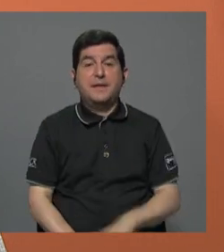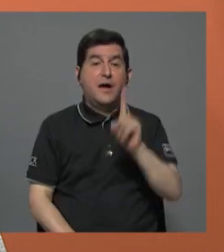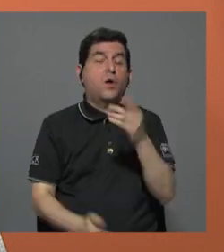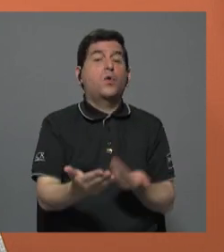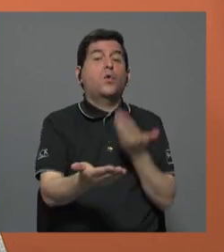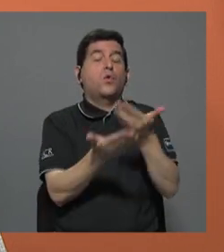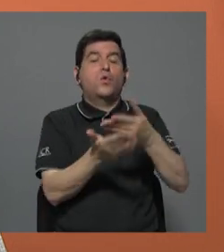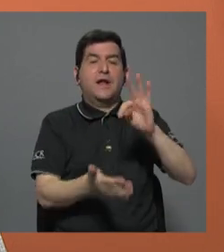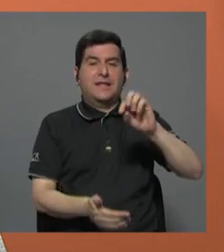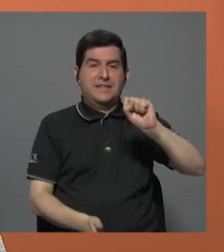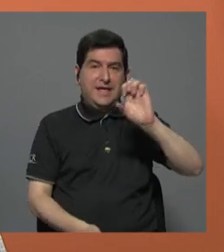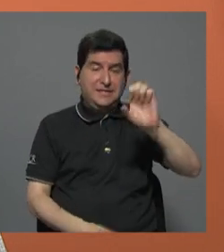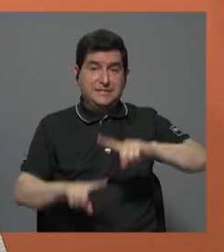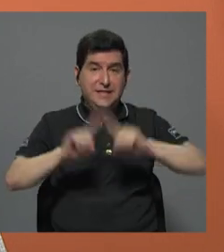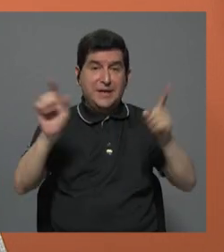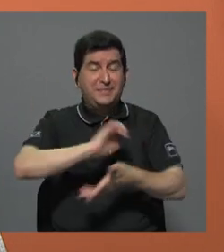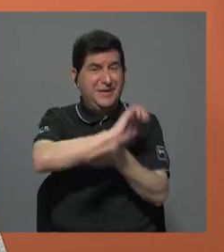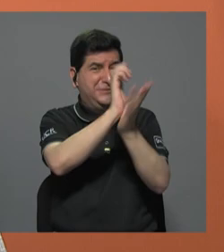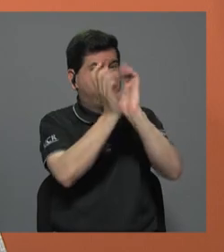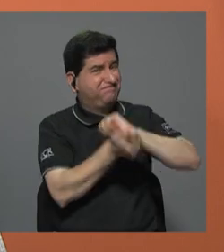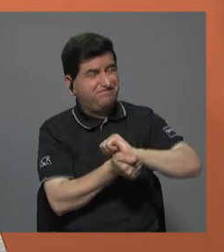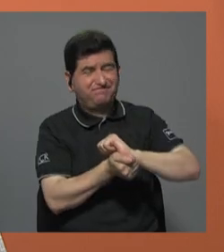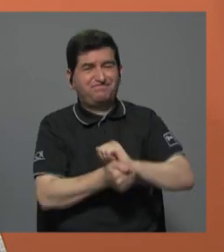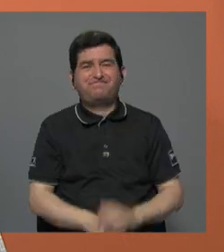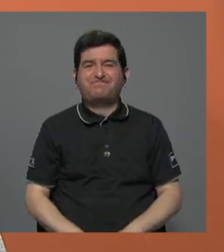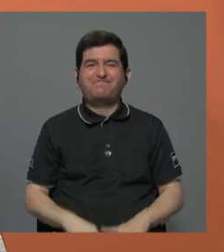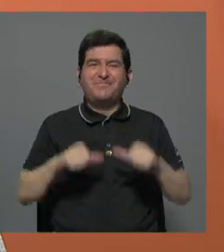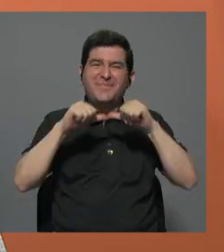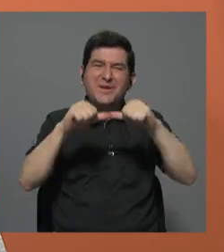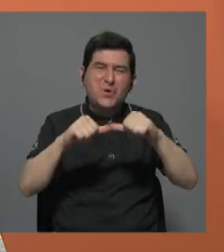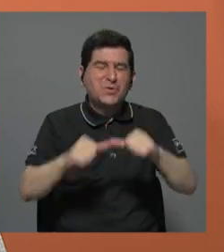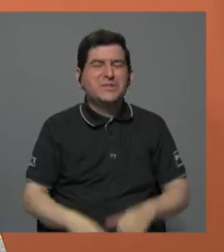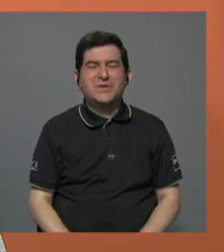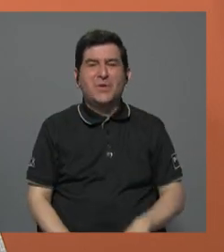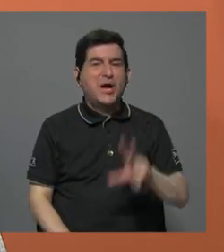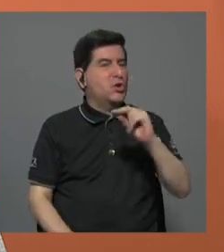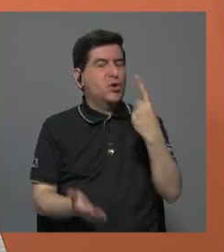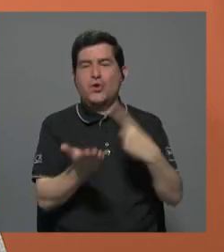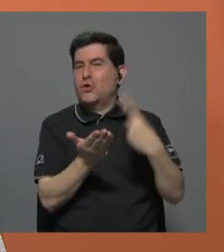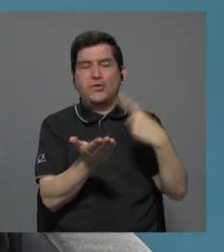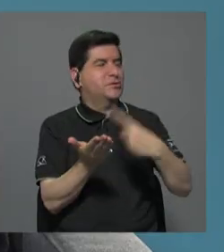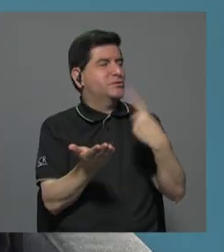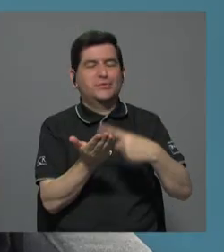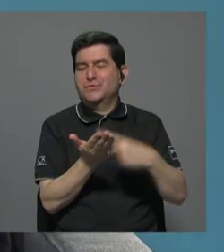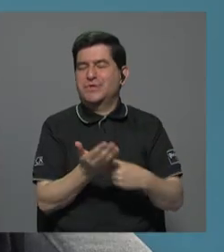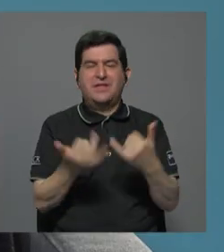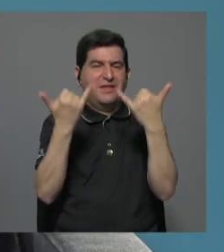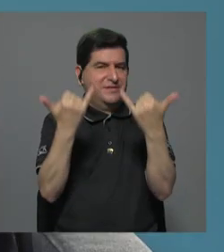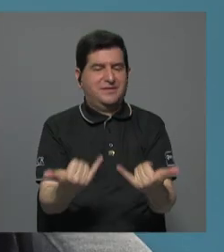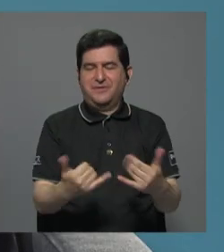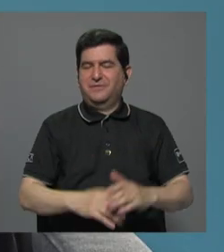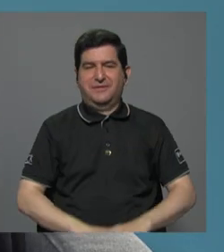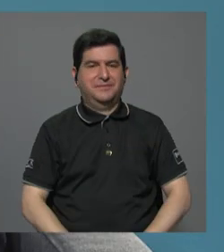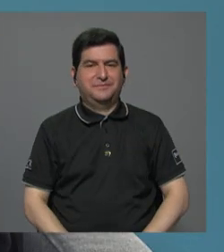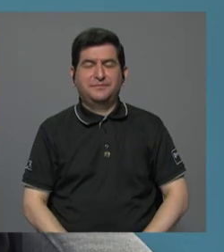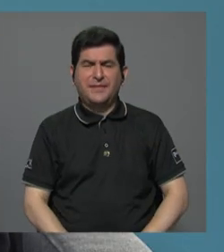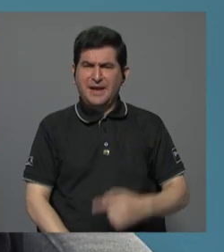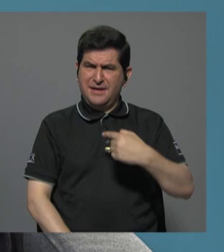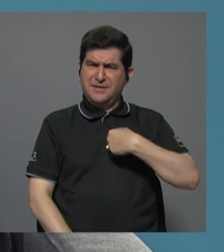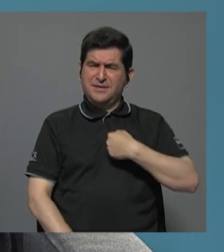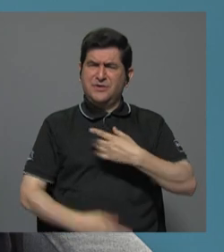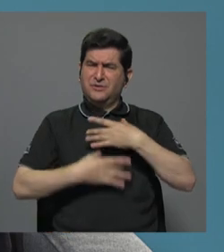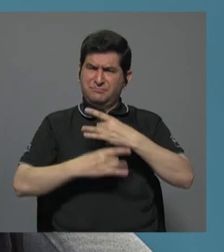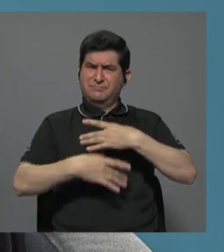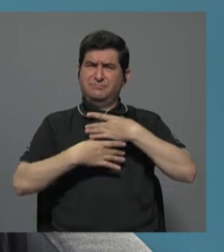que ha hecho el tribunal sin embargo pues son reformas que todavía están pues digamos que no están en discusión por lo menos por lo menos ya no se han planteado para nada y a mí me llama la atención